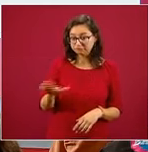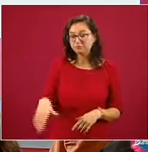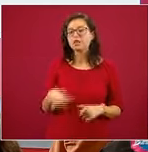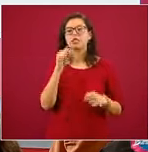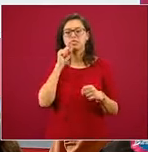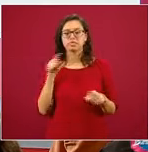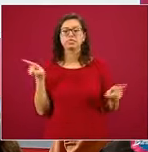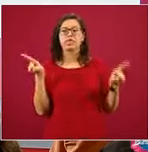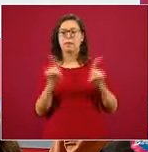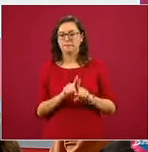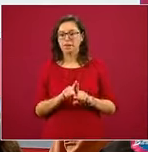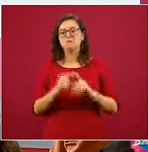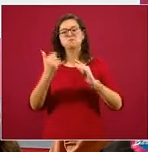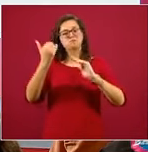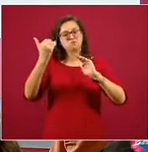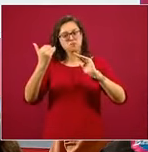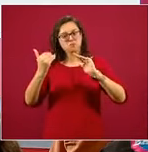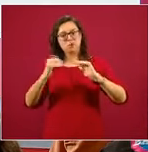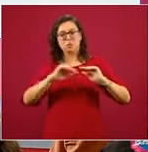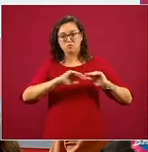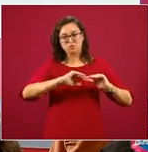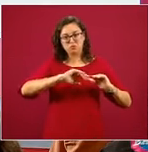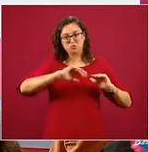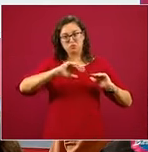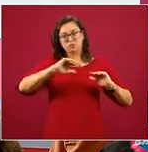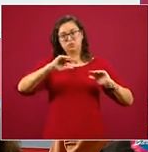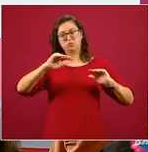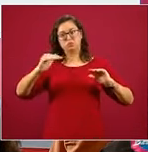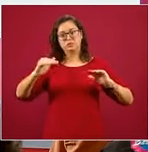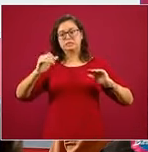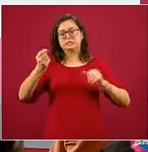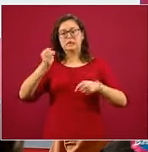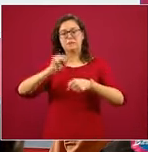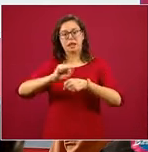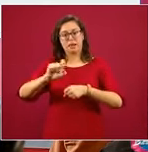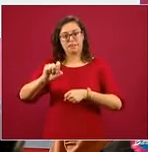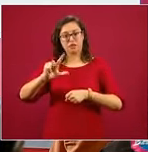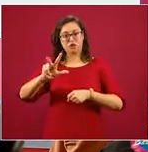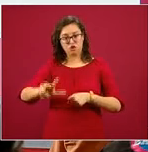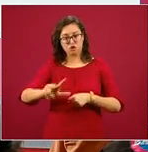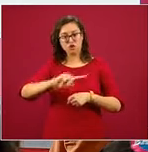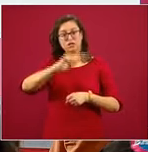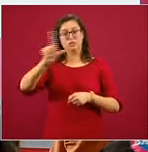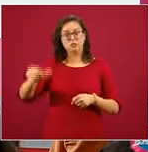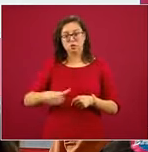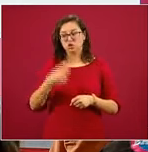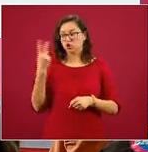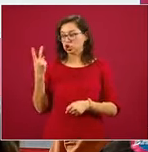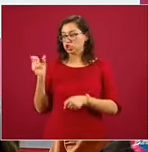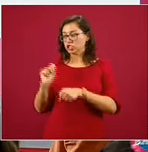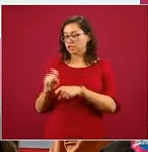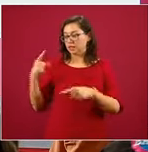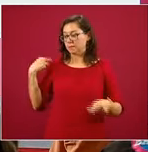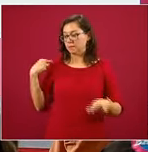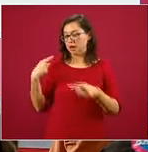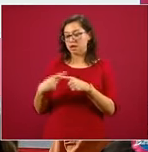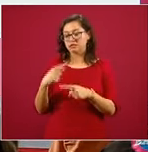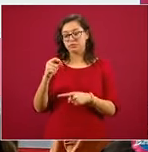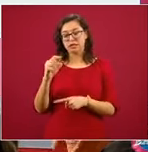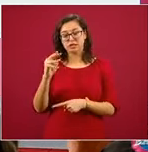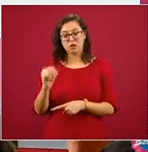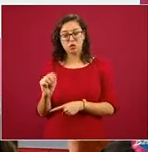tenía una tendencia prácticamente ascendente hasta la semana 28 y también ya en las últimas 2 semanas, en la 29 y en la